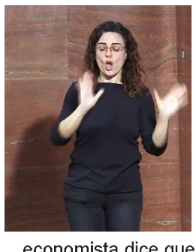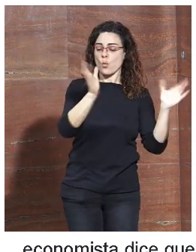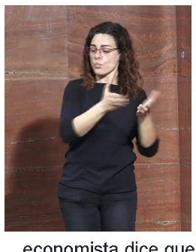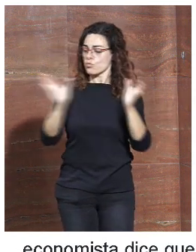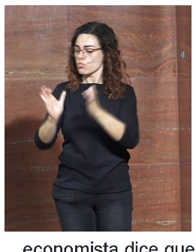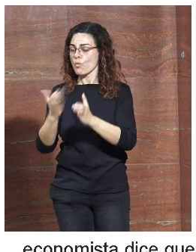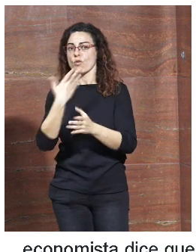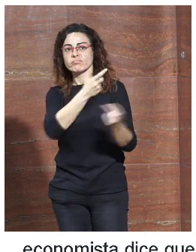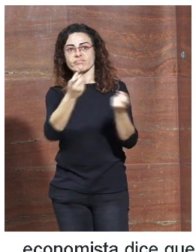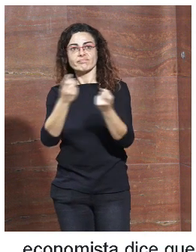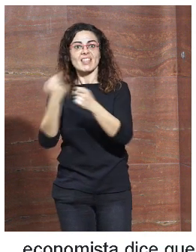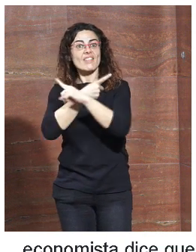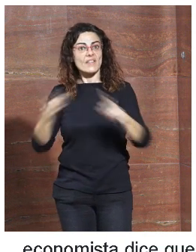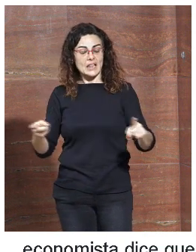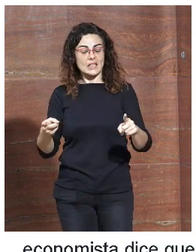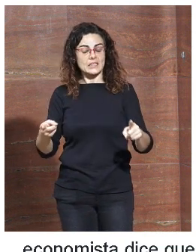cuenta que